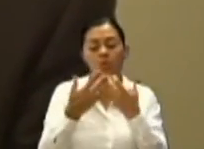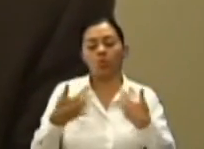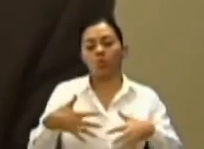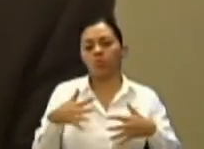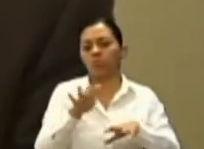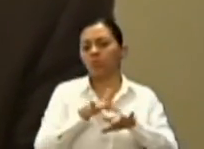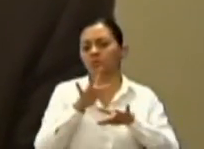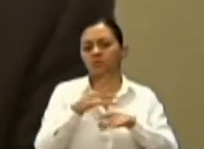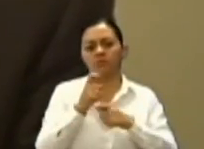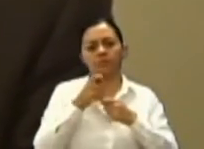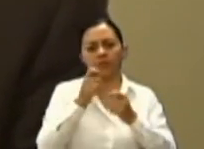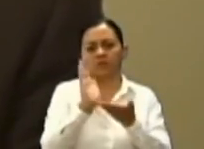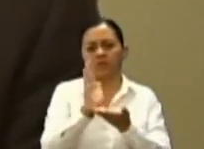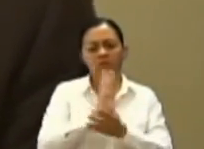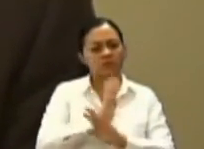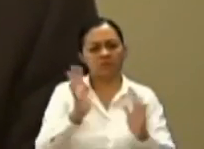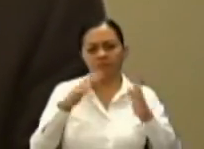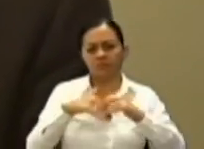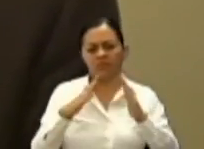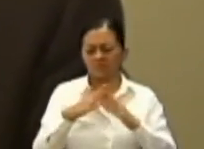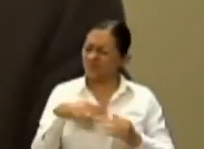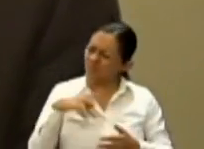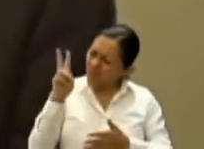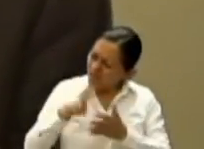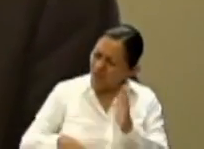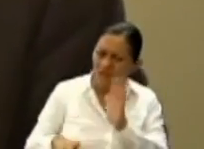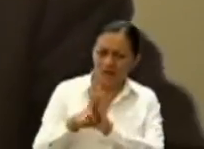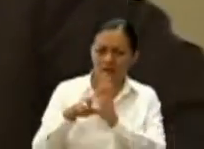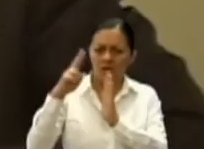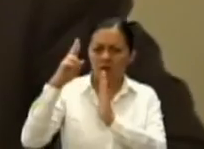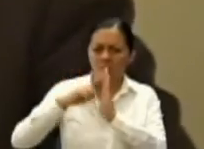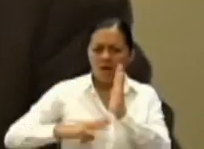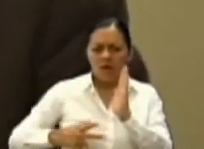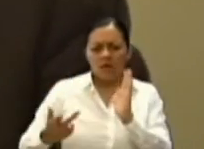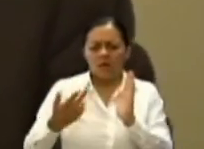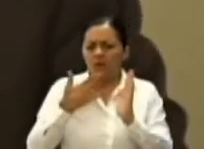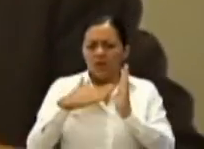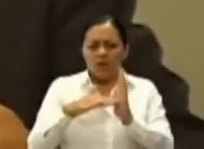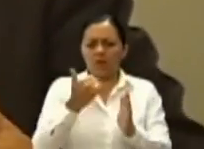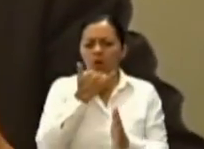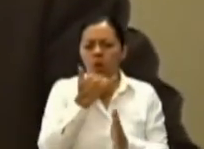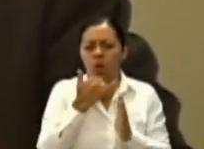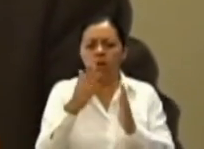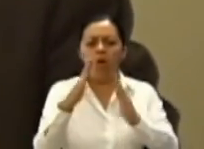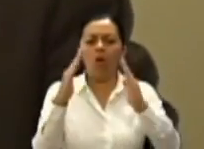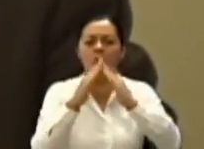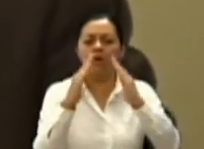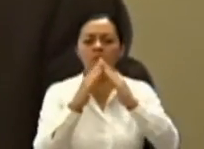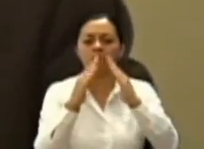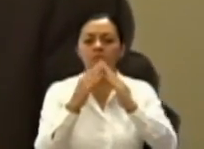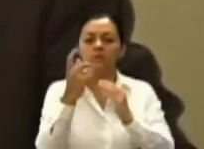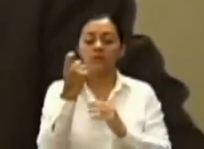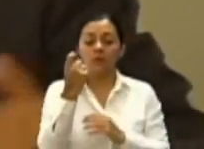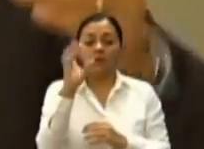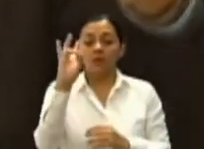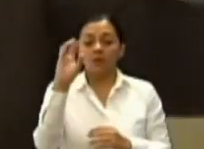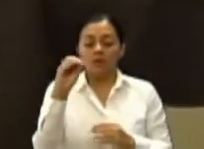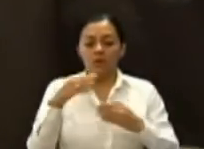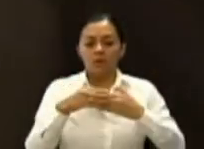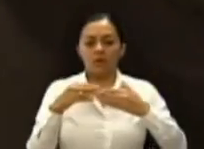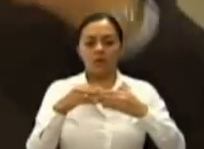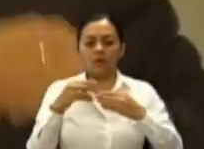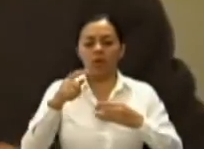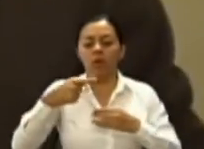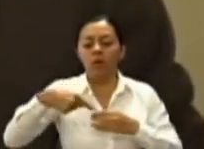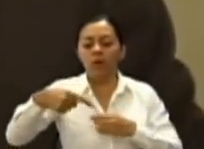créditos del 10 ni siquiera ha leído la ley el ejemplo que dio un absurdo una casa que usted compra en 70 mil dólares y a los pocos